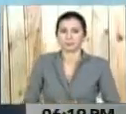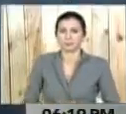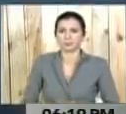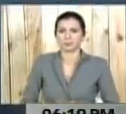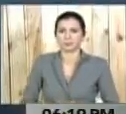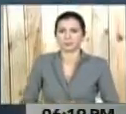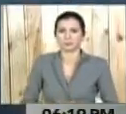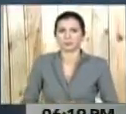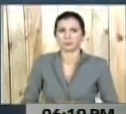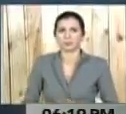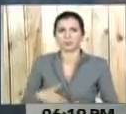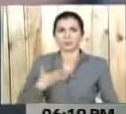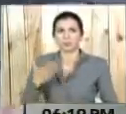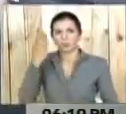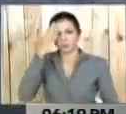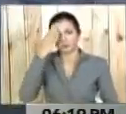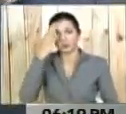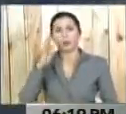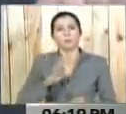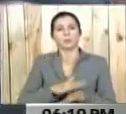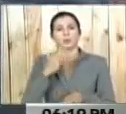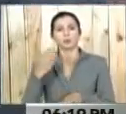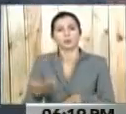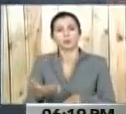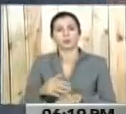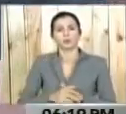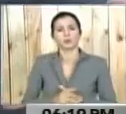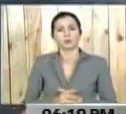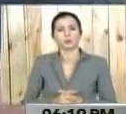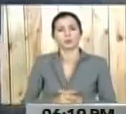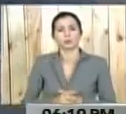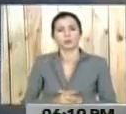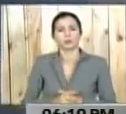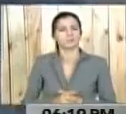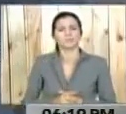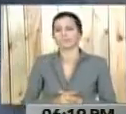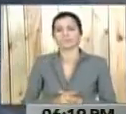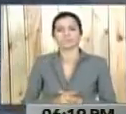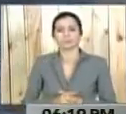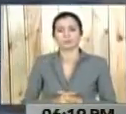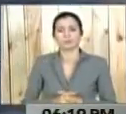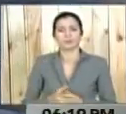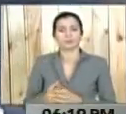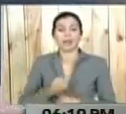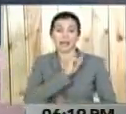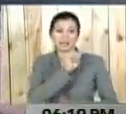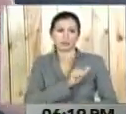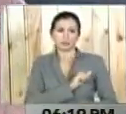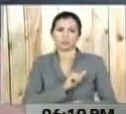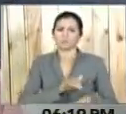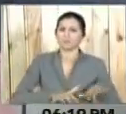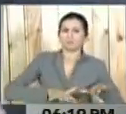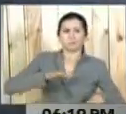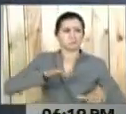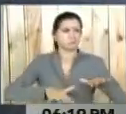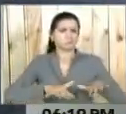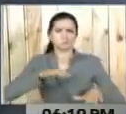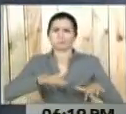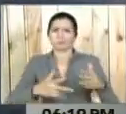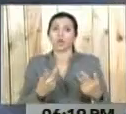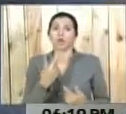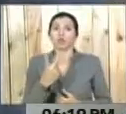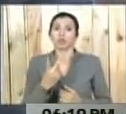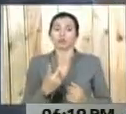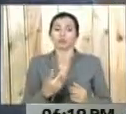nos puede definir por qué ese flujo y reflujo entre las actitudes de dos de los representantes